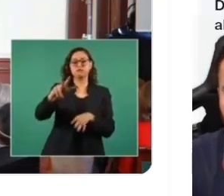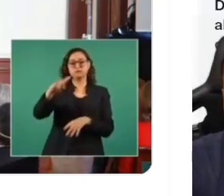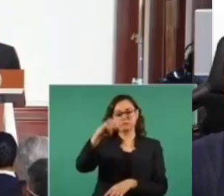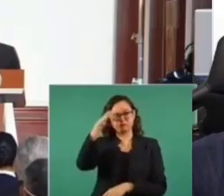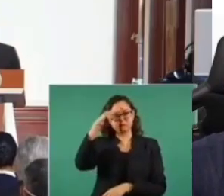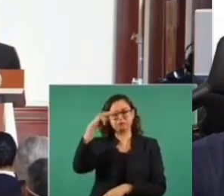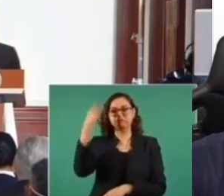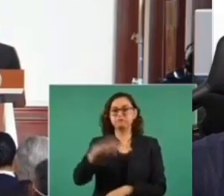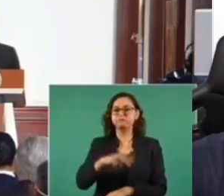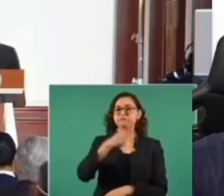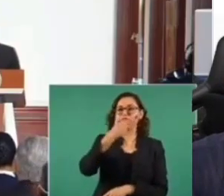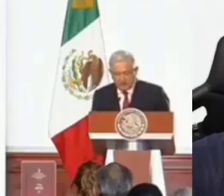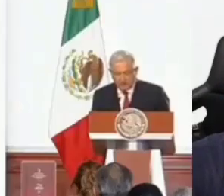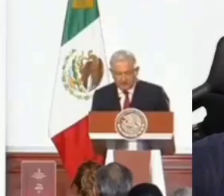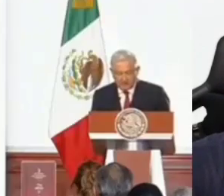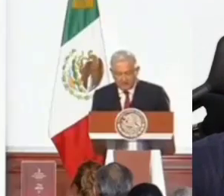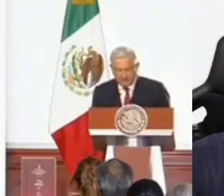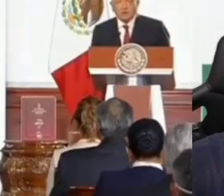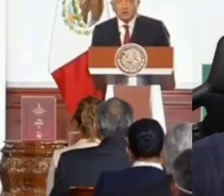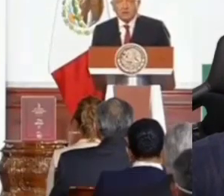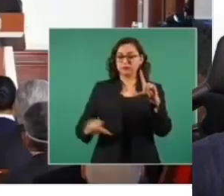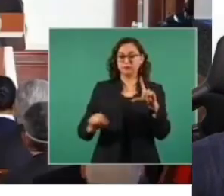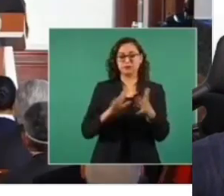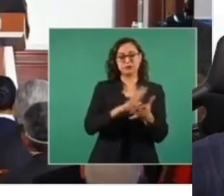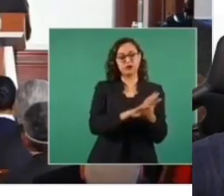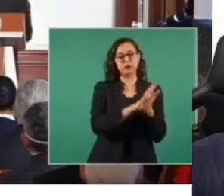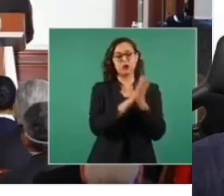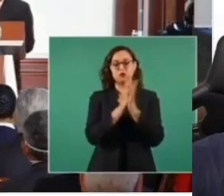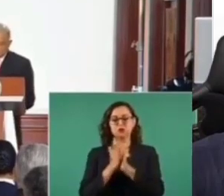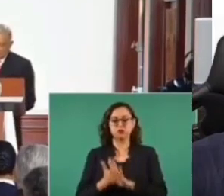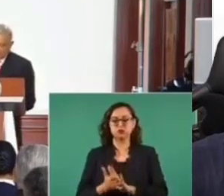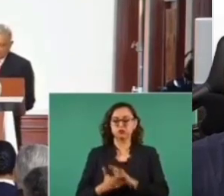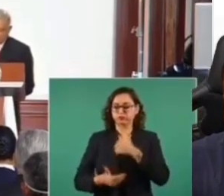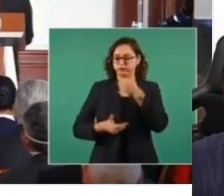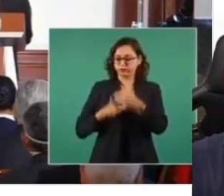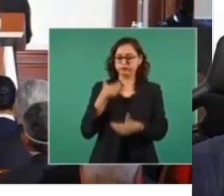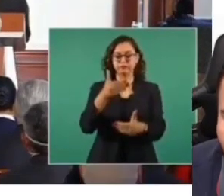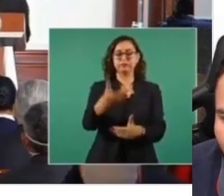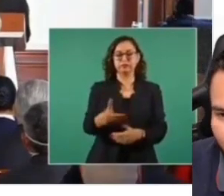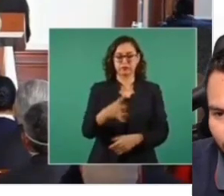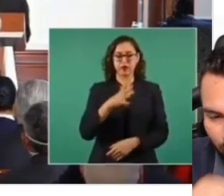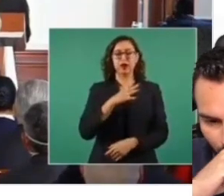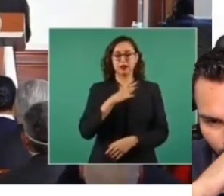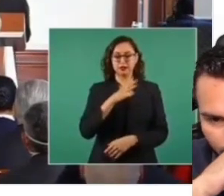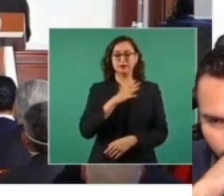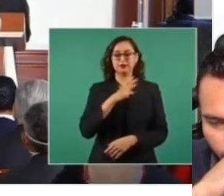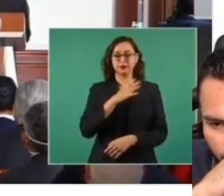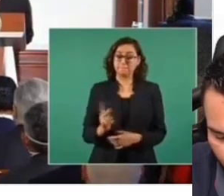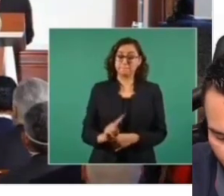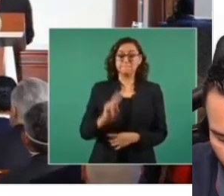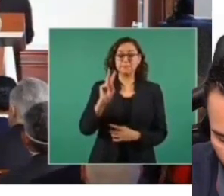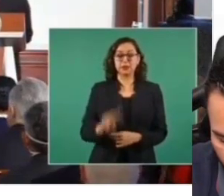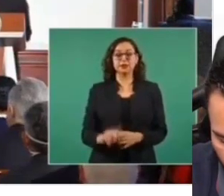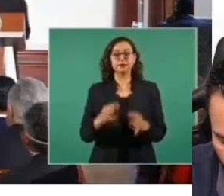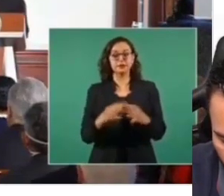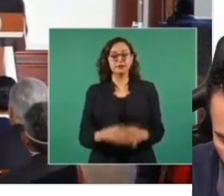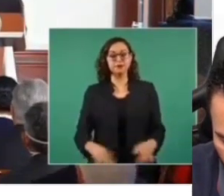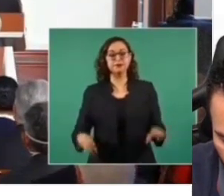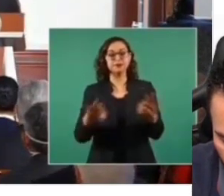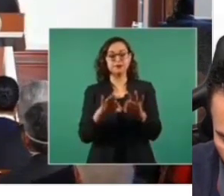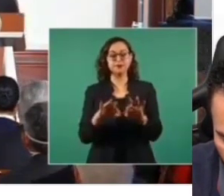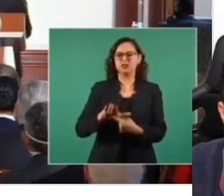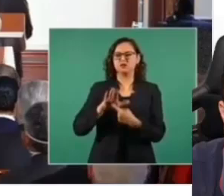transformación está en marcha y aunque es necesario seguir poniendo al descubierto la gran